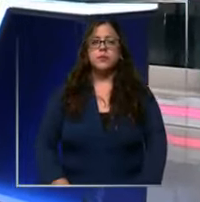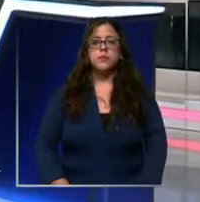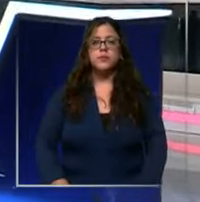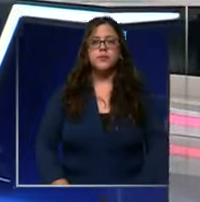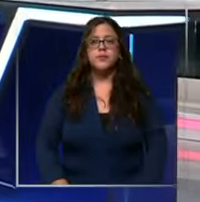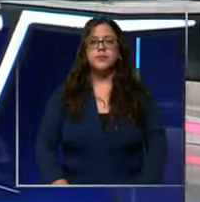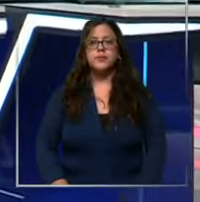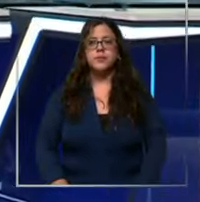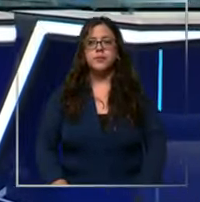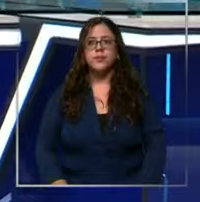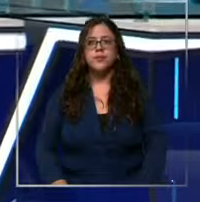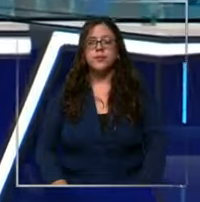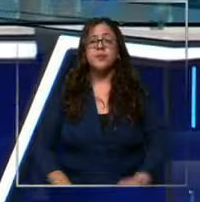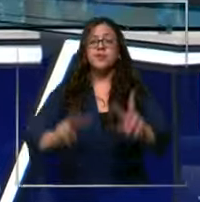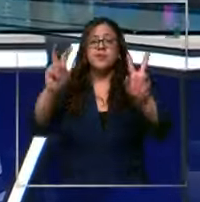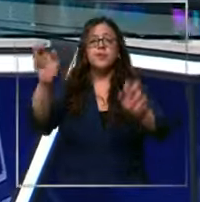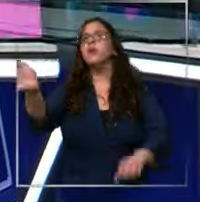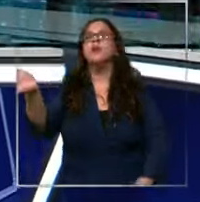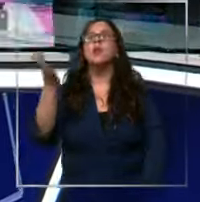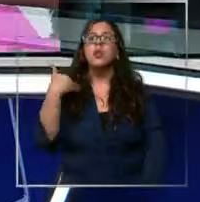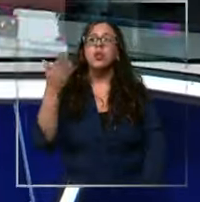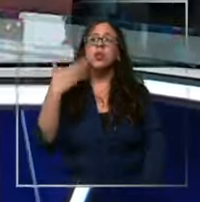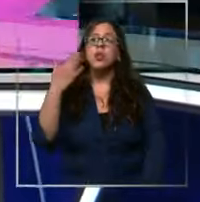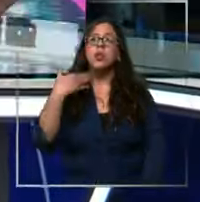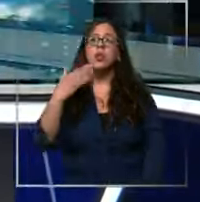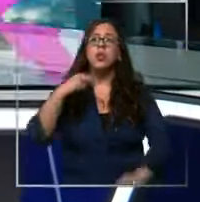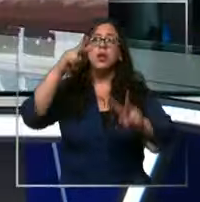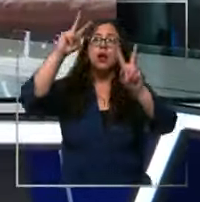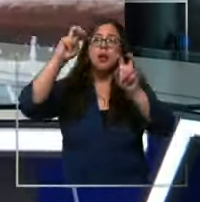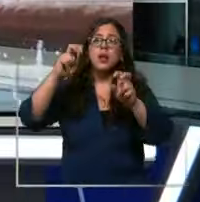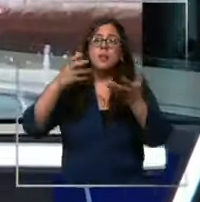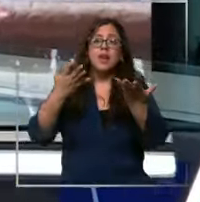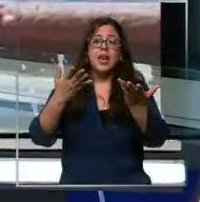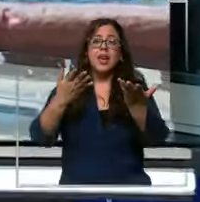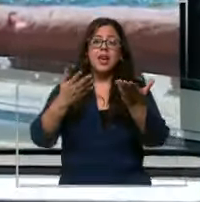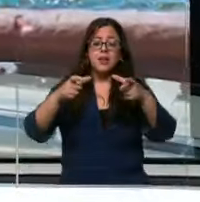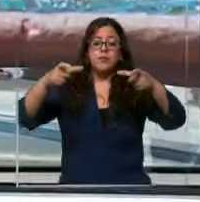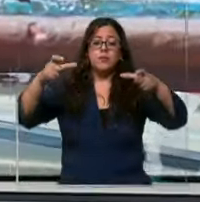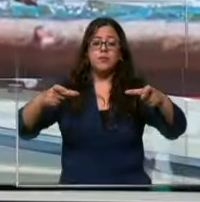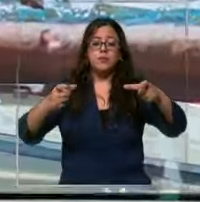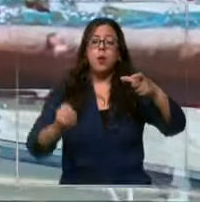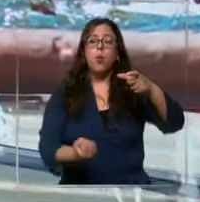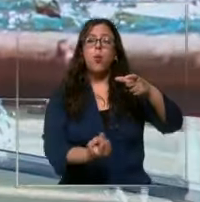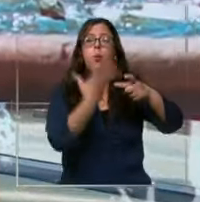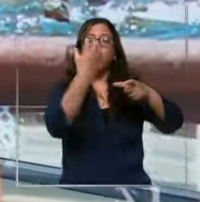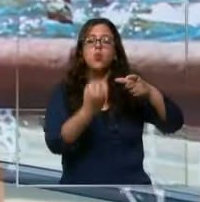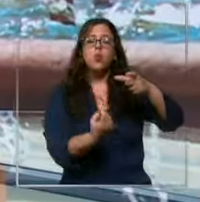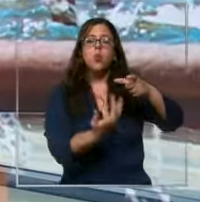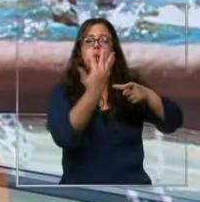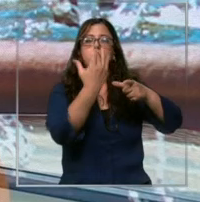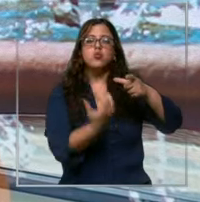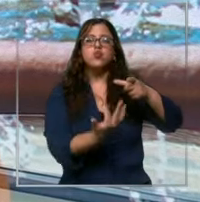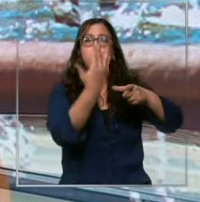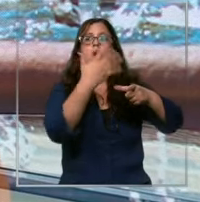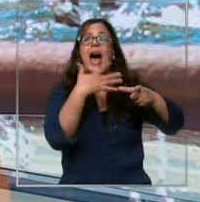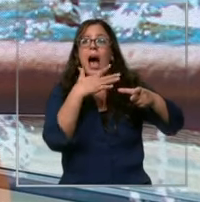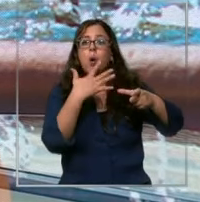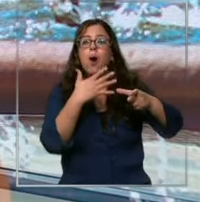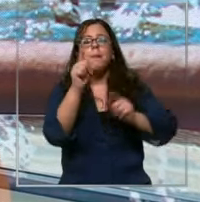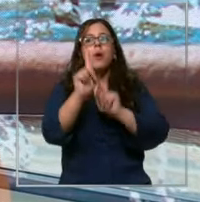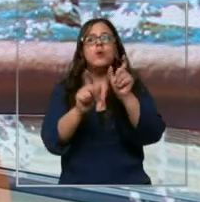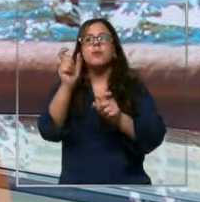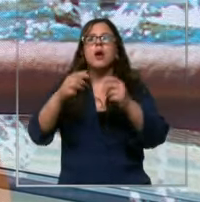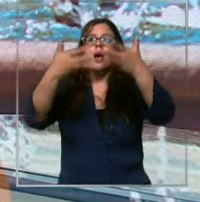Y en medio de la ola de calor, las piletas son usadas por algunas personas para refrescarse. Una práctica que genera preocupación por